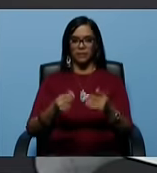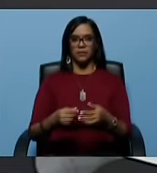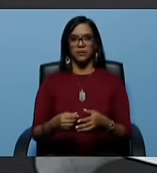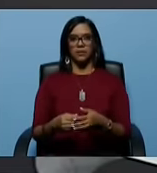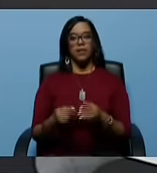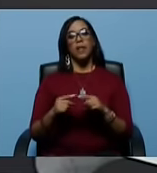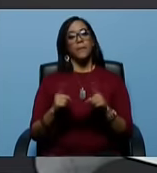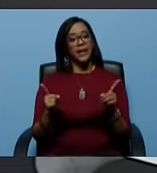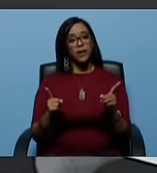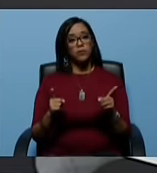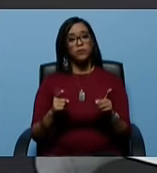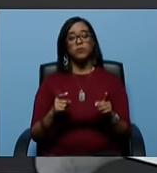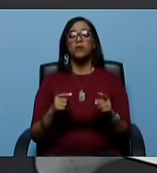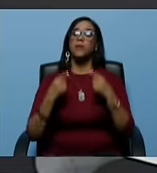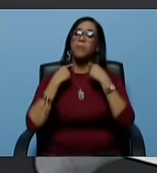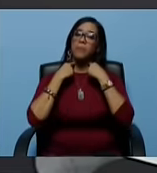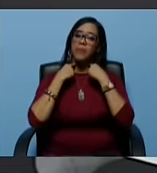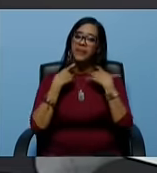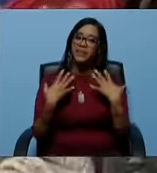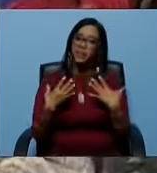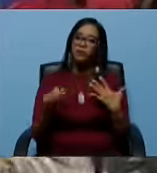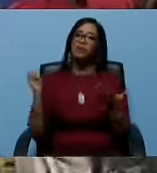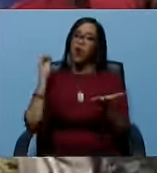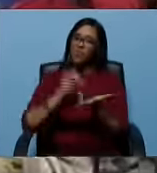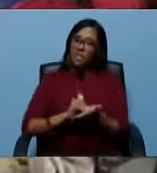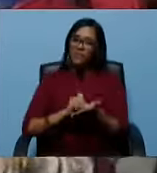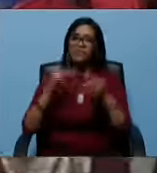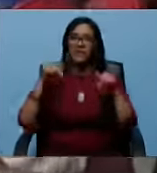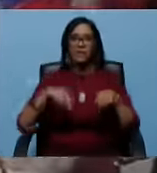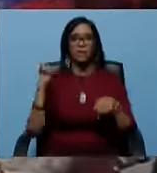Pero serán derrotados nuevamente aquí en Venezuela.